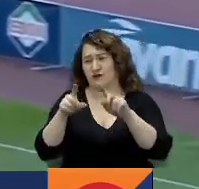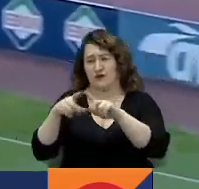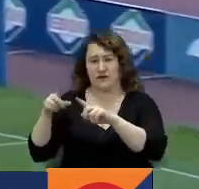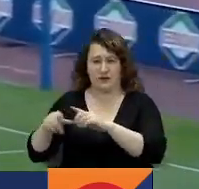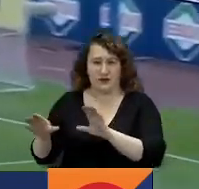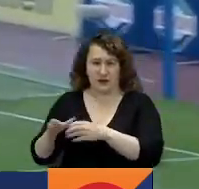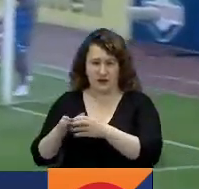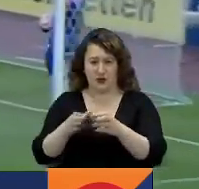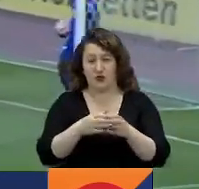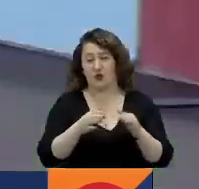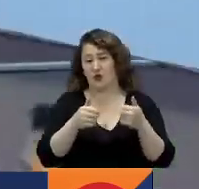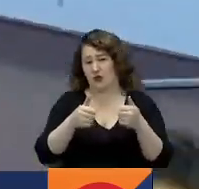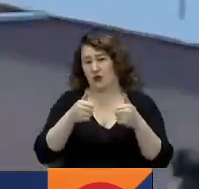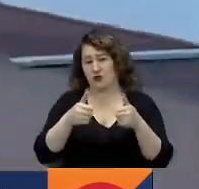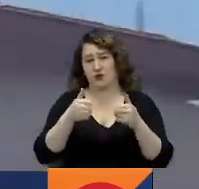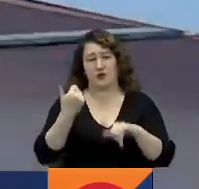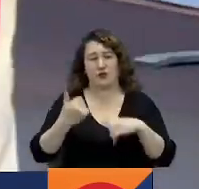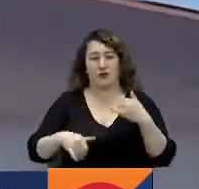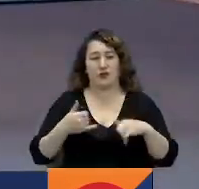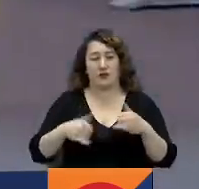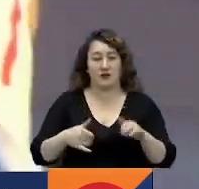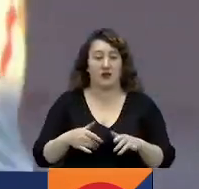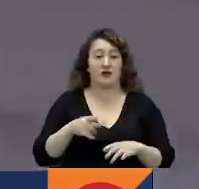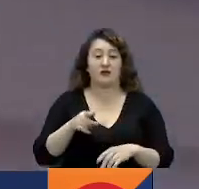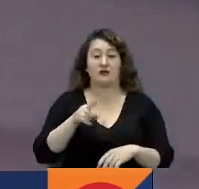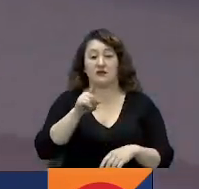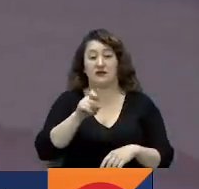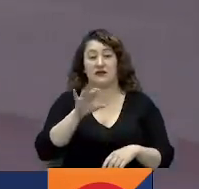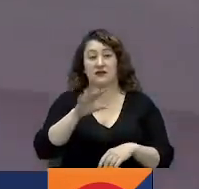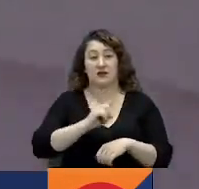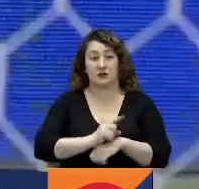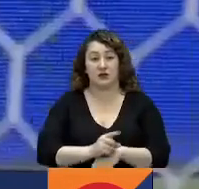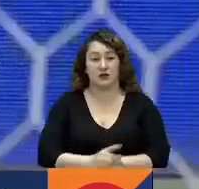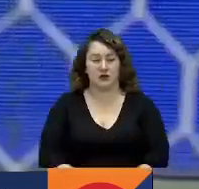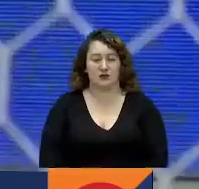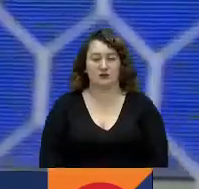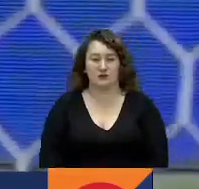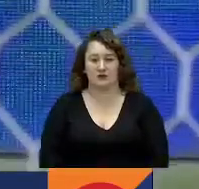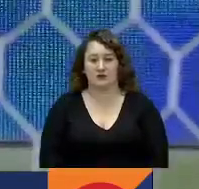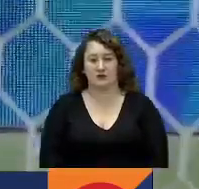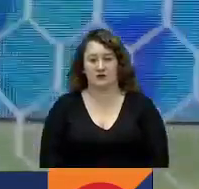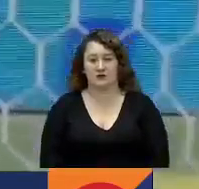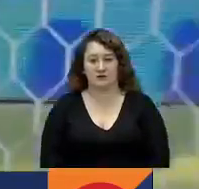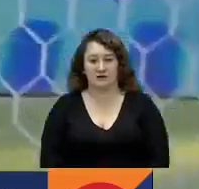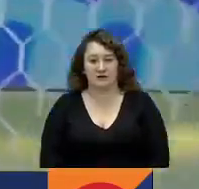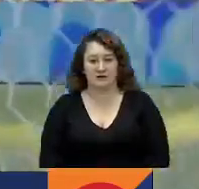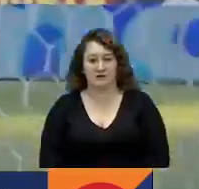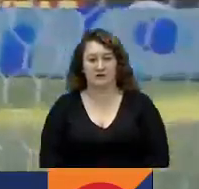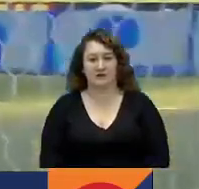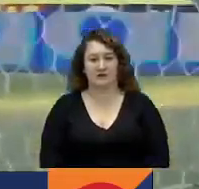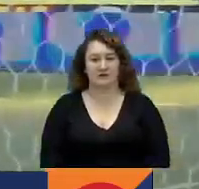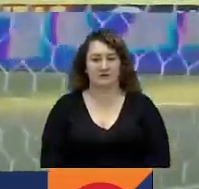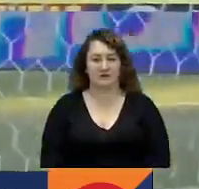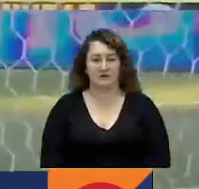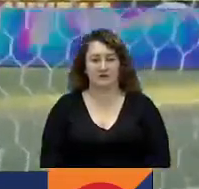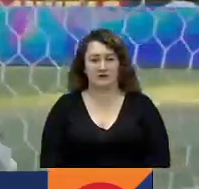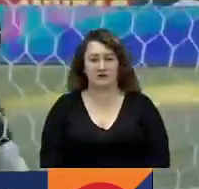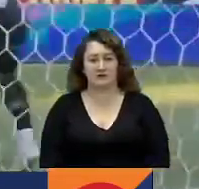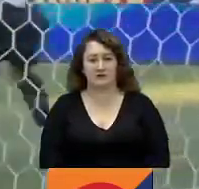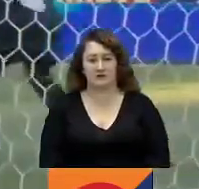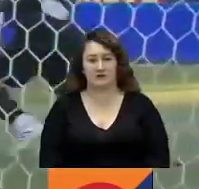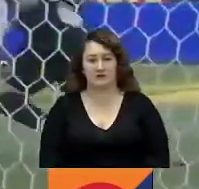qué bueno que esté jugando. Actuó 65 minutos con el equipo del Olympiacos en la Liga de Grecia.